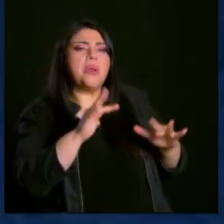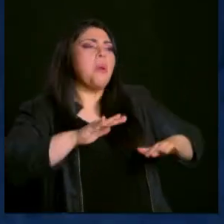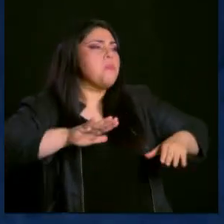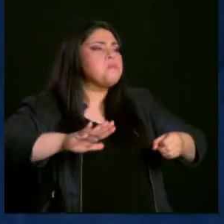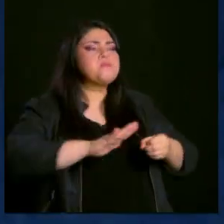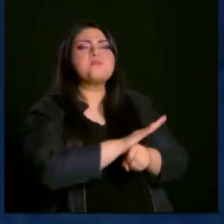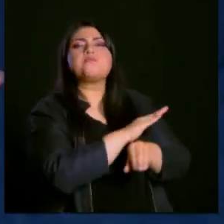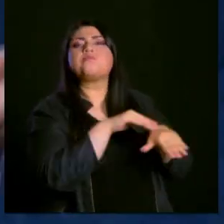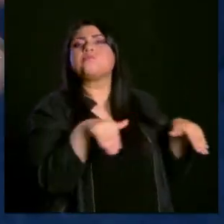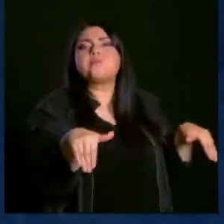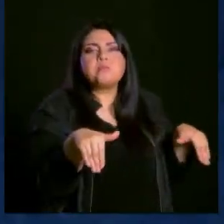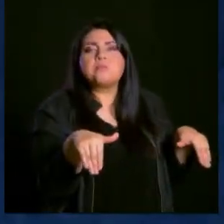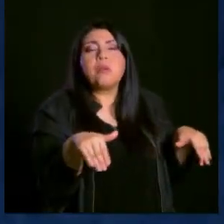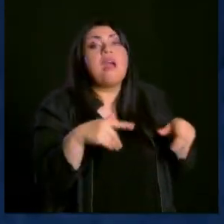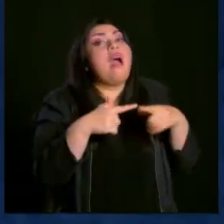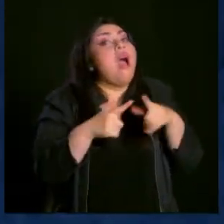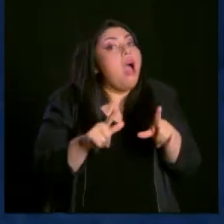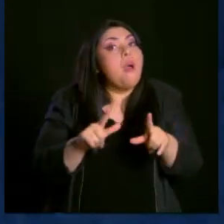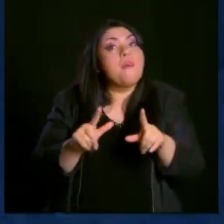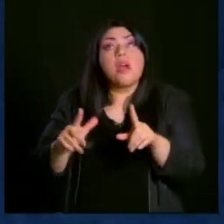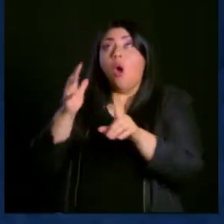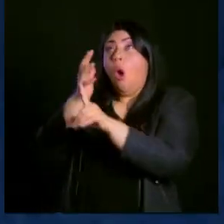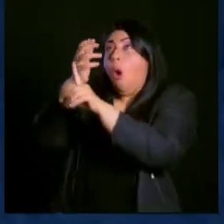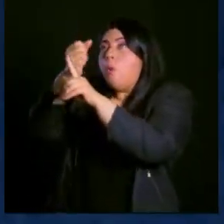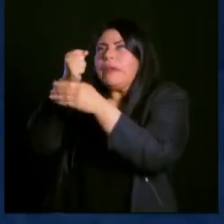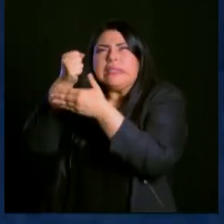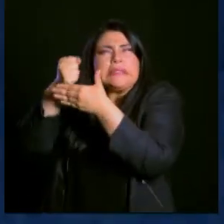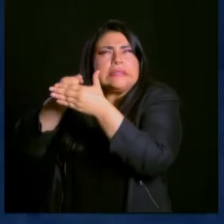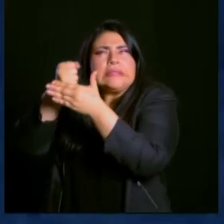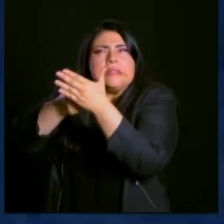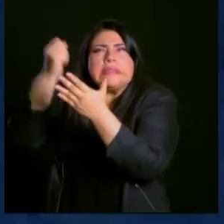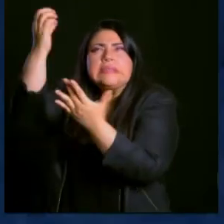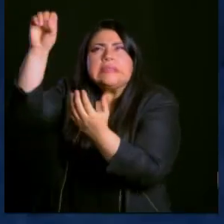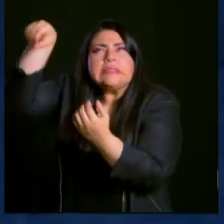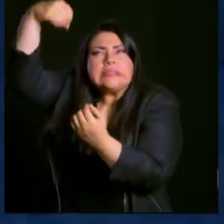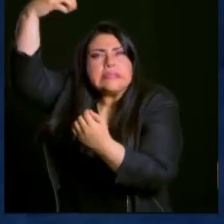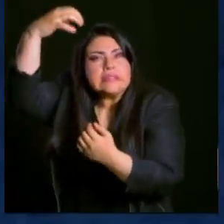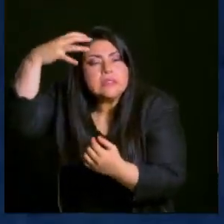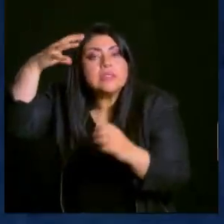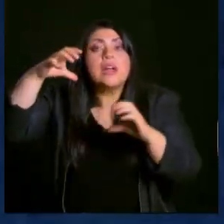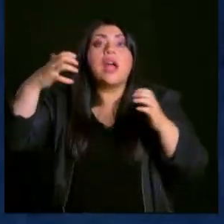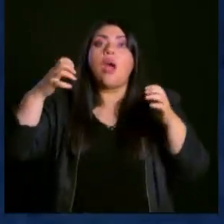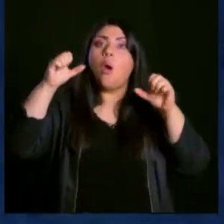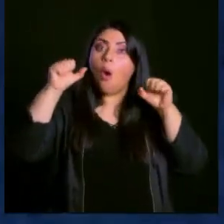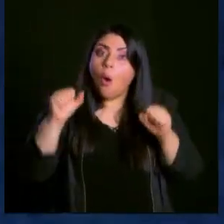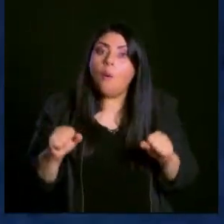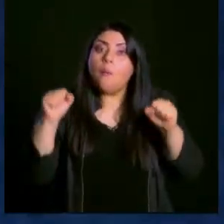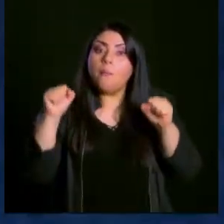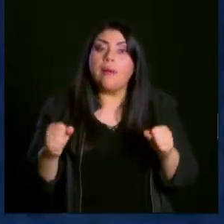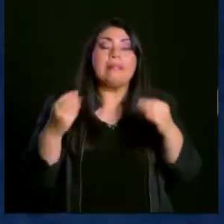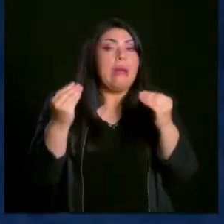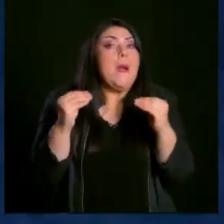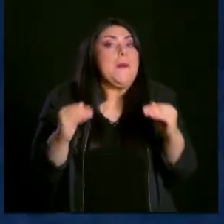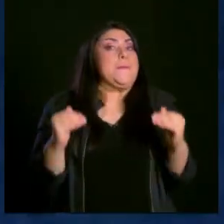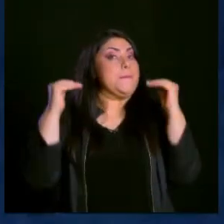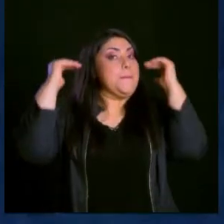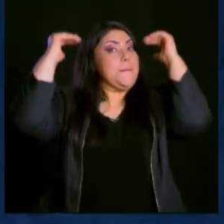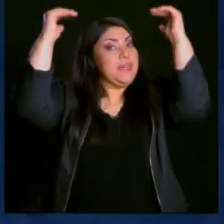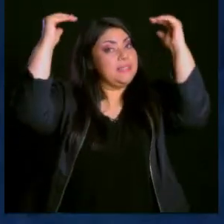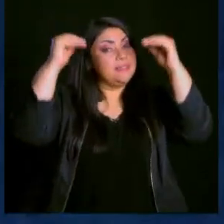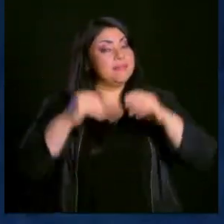es suficiente pero cuando alcanzas la gracia y la buscas la gracia quizás puedas lograr alcanzar la abundancia